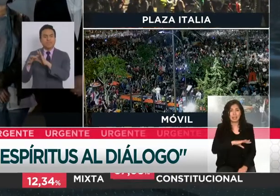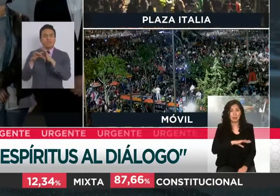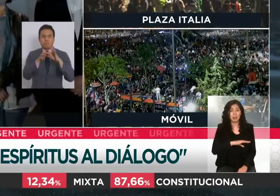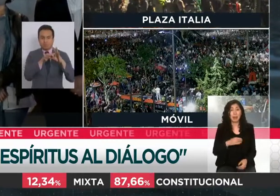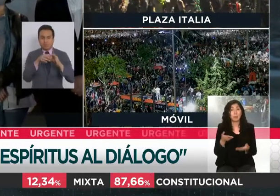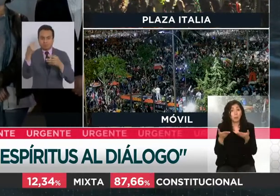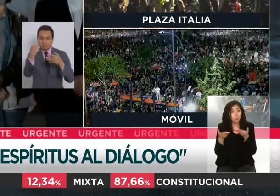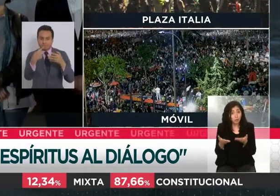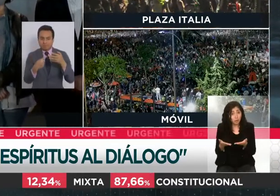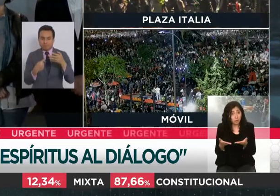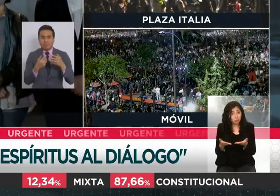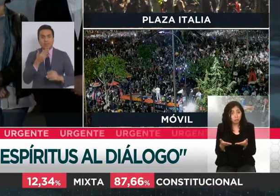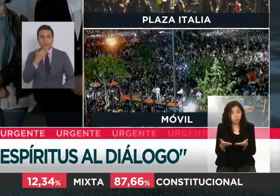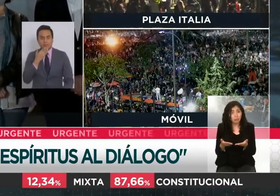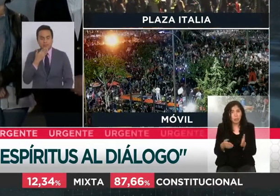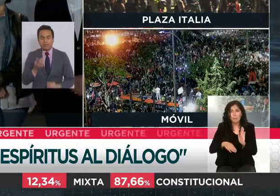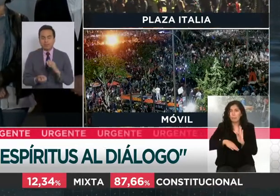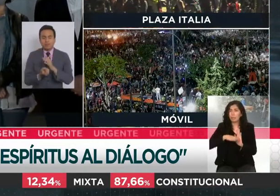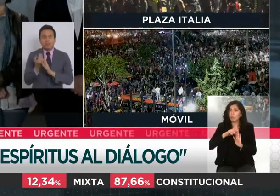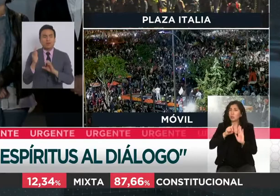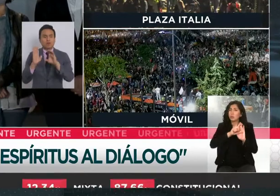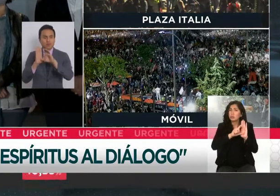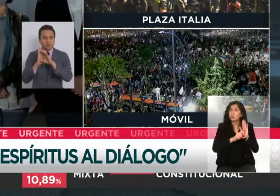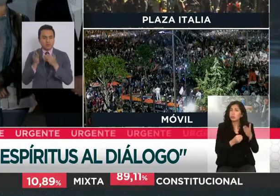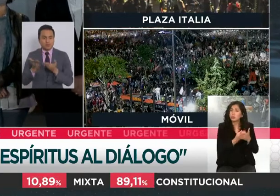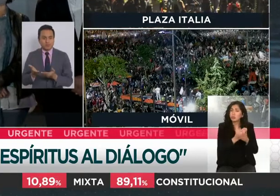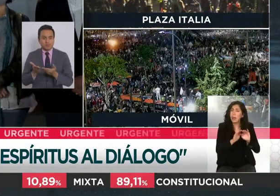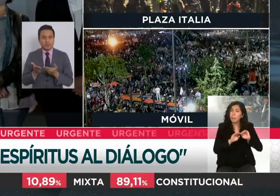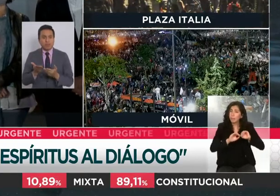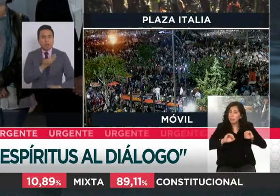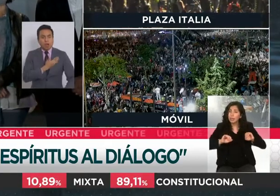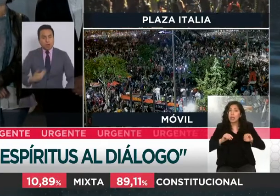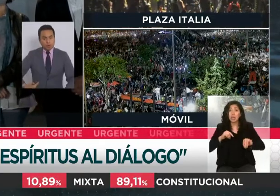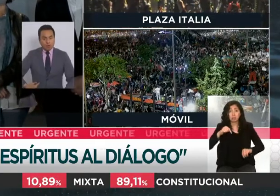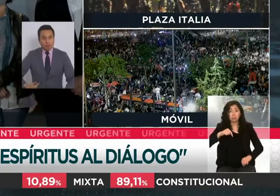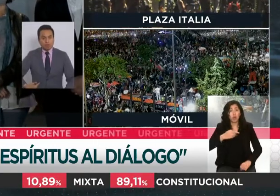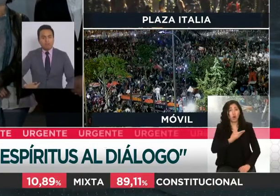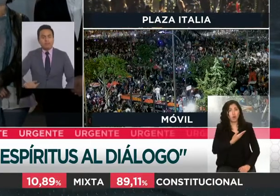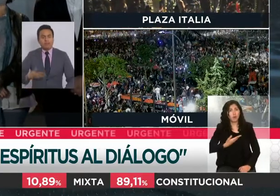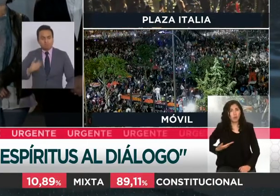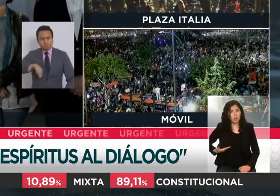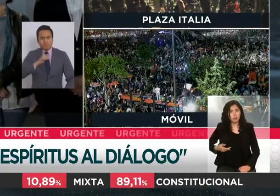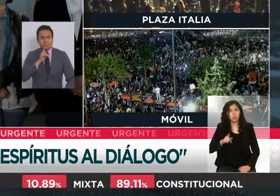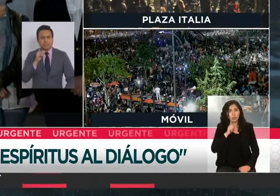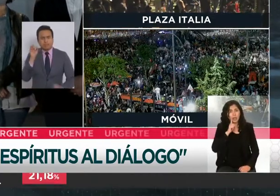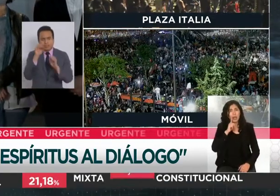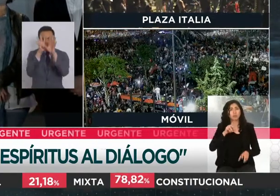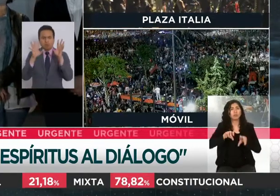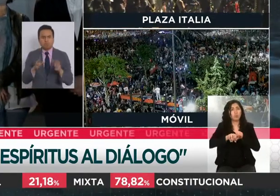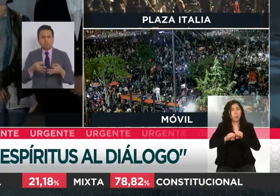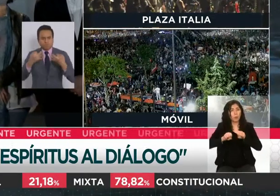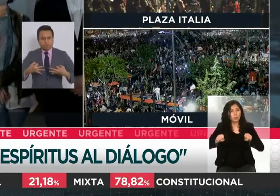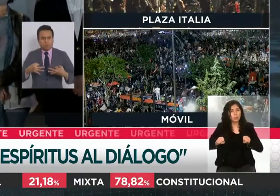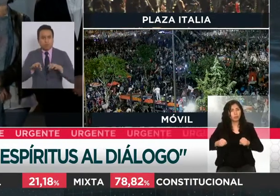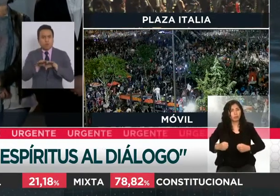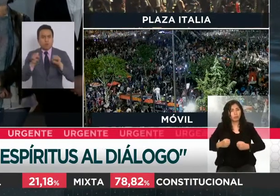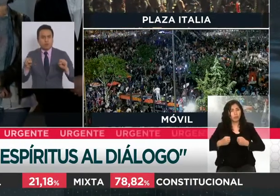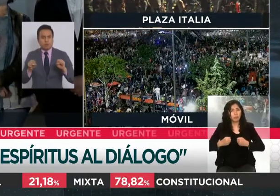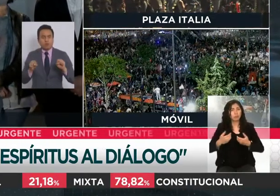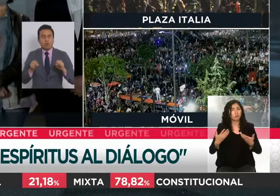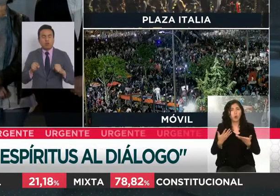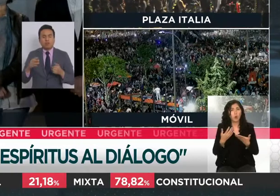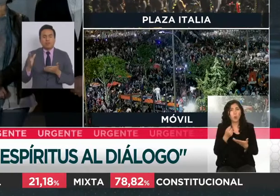razones, y más allá de la nueva Constitución, nuestro gobierno tiene un claro y firme compromiso con